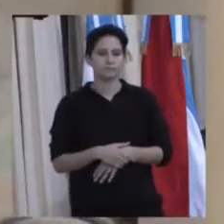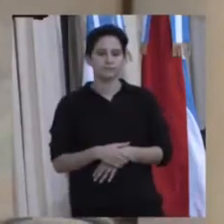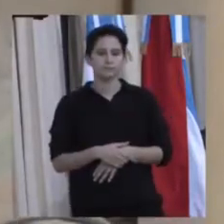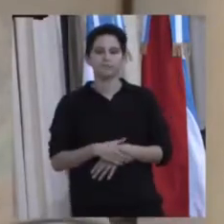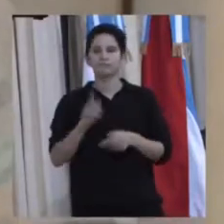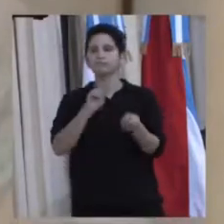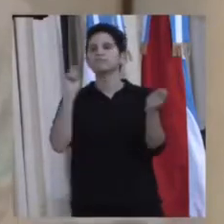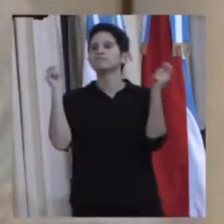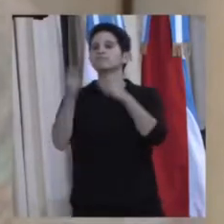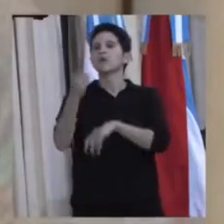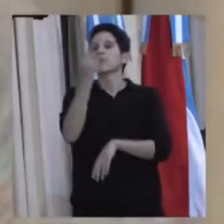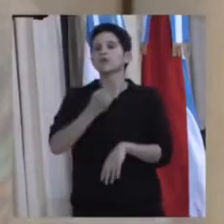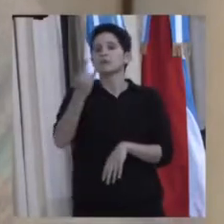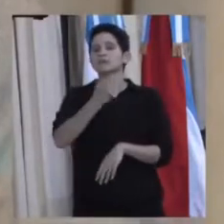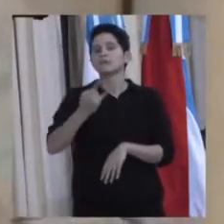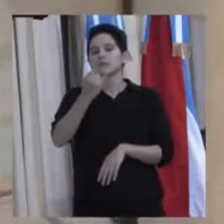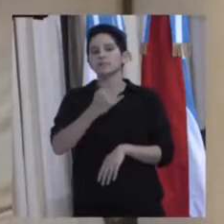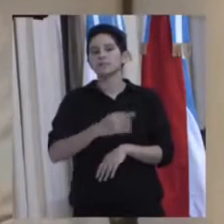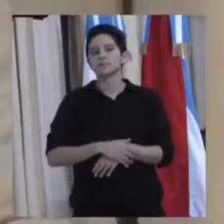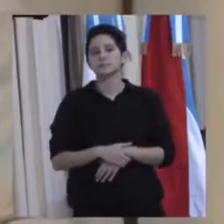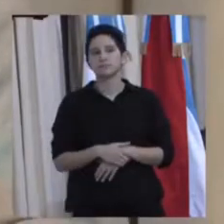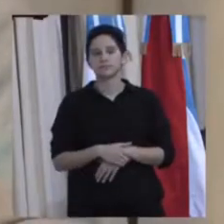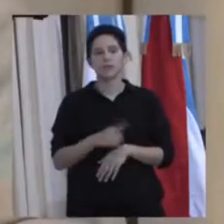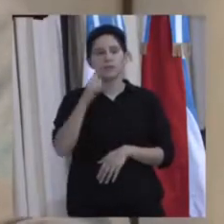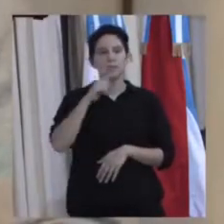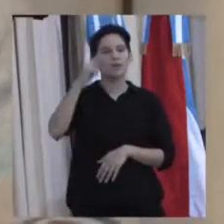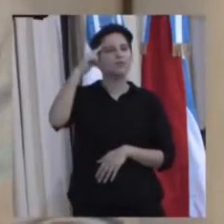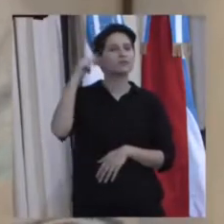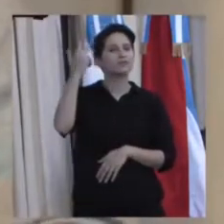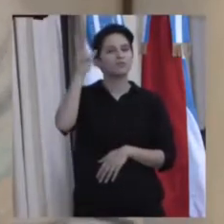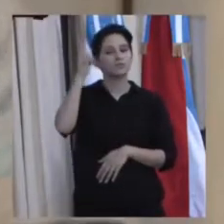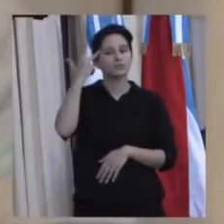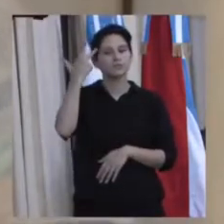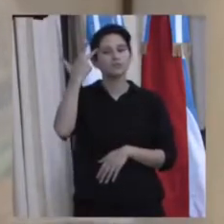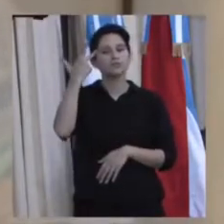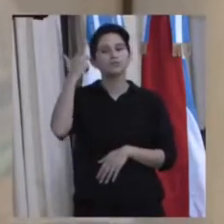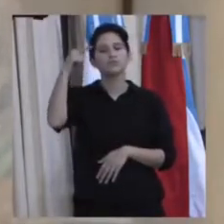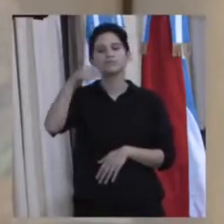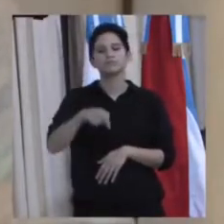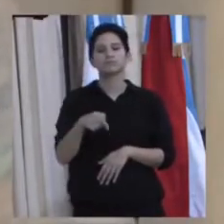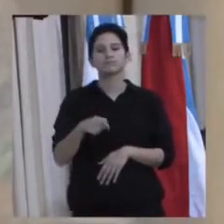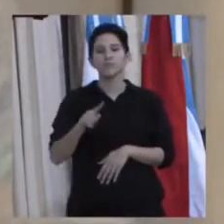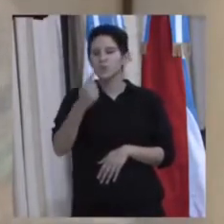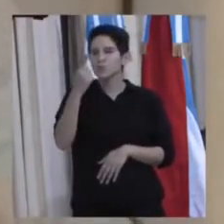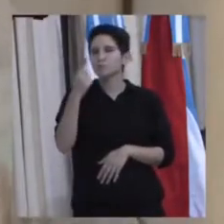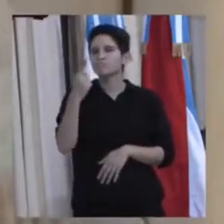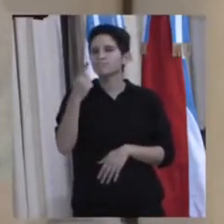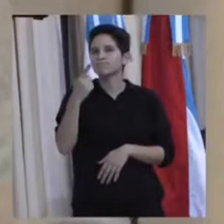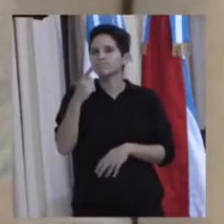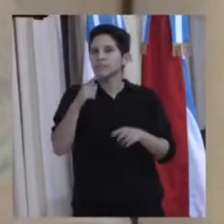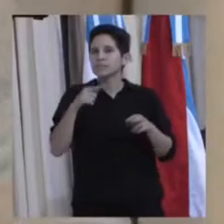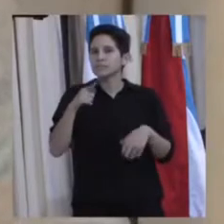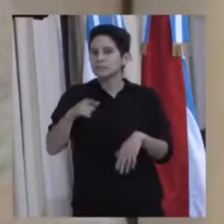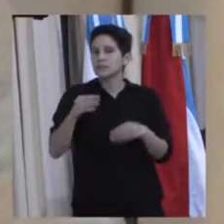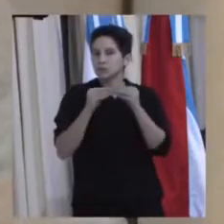La reforma universitaria de 1918 es uno de los asuntos, uno de los